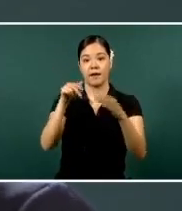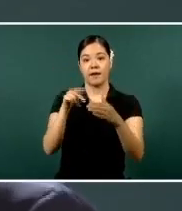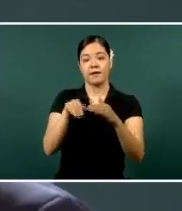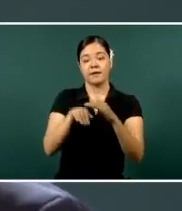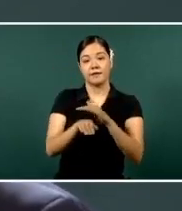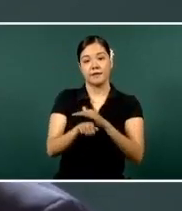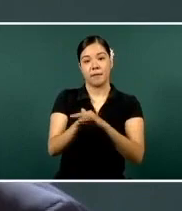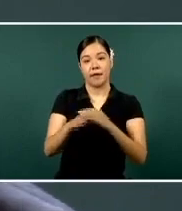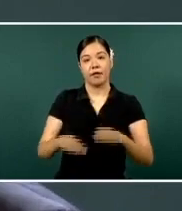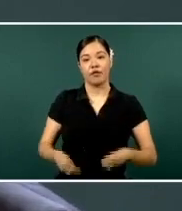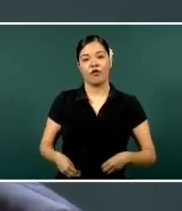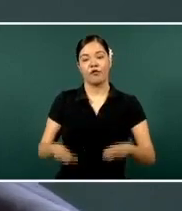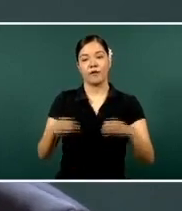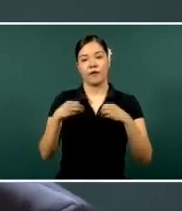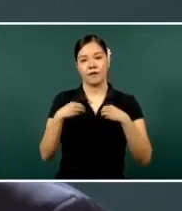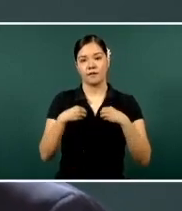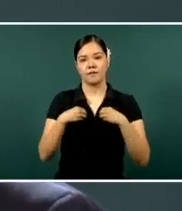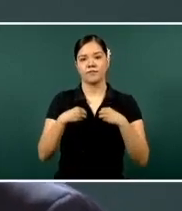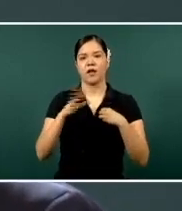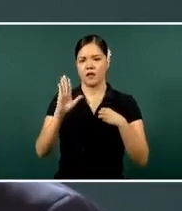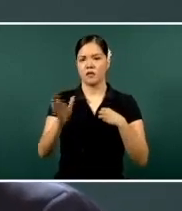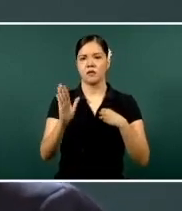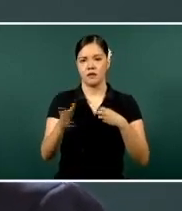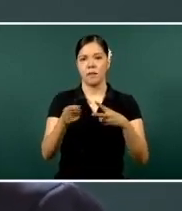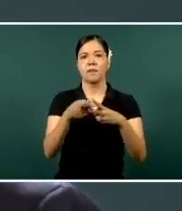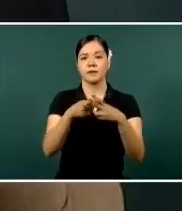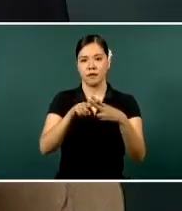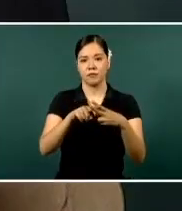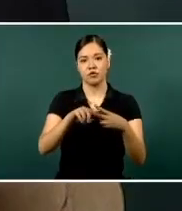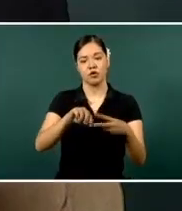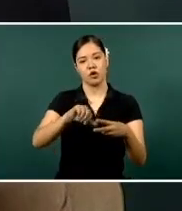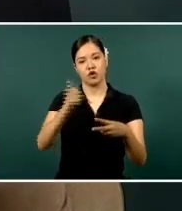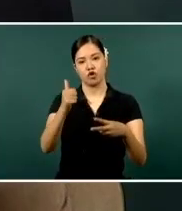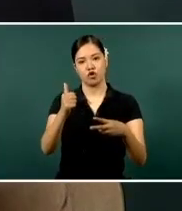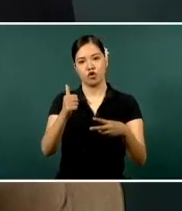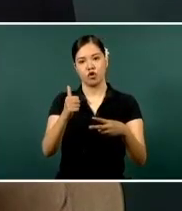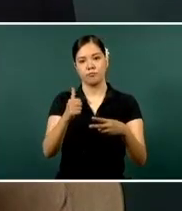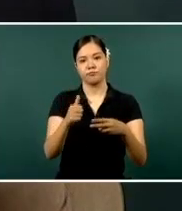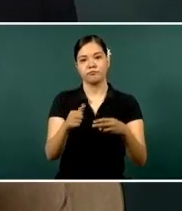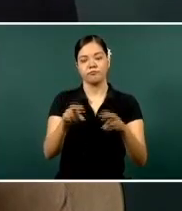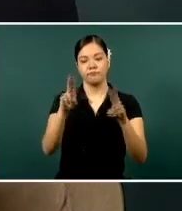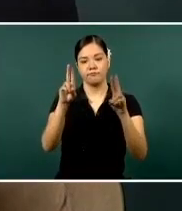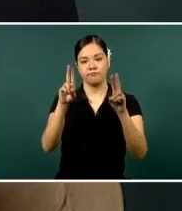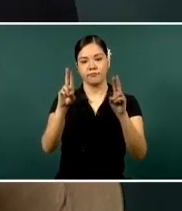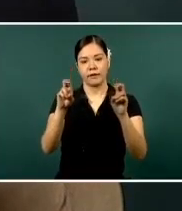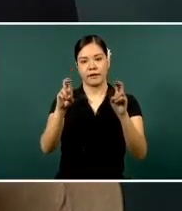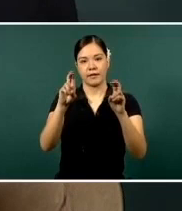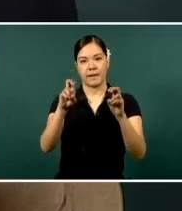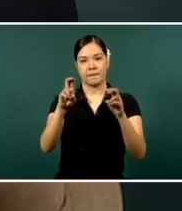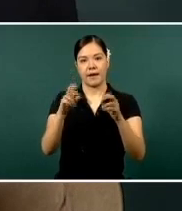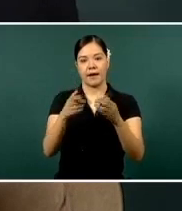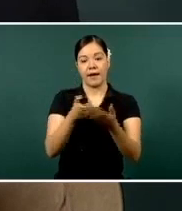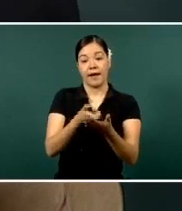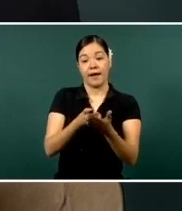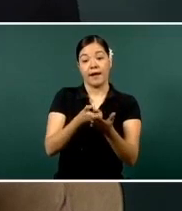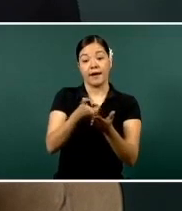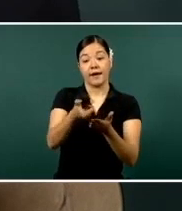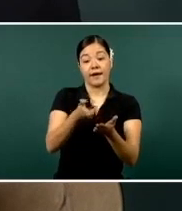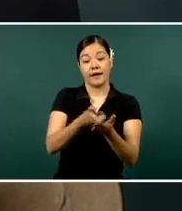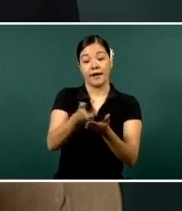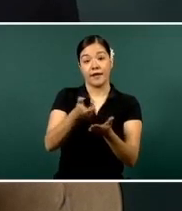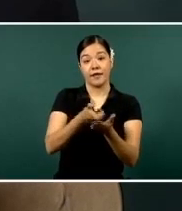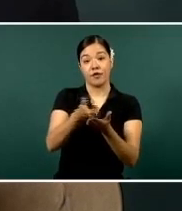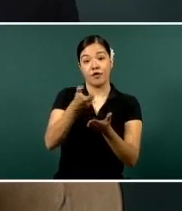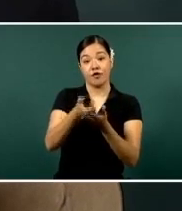ya está operando en Durango, y el programa de crédito ganadero, el cual también ya inició,